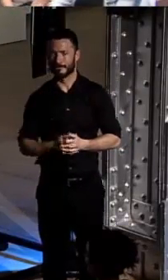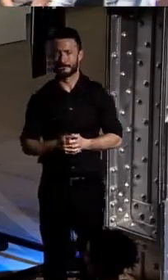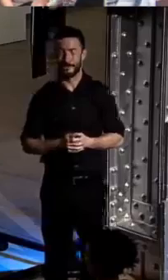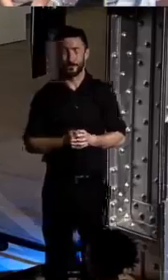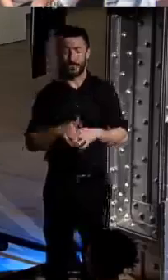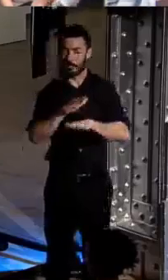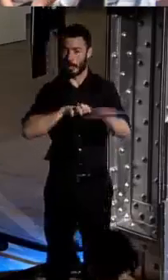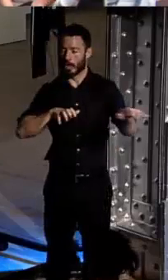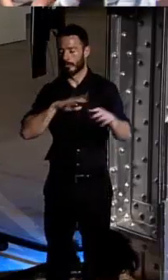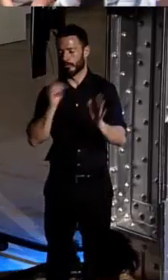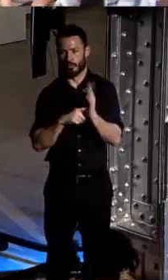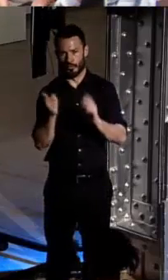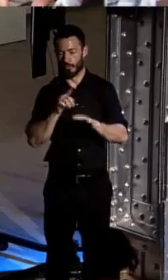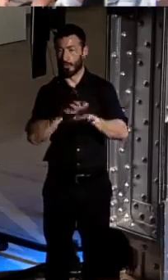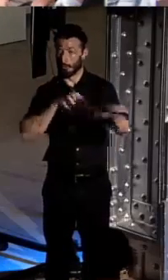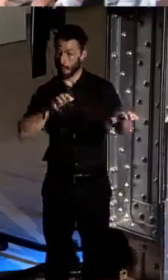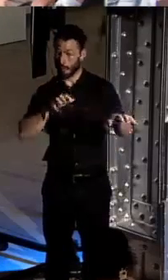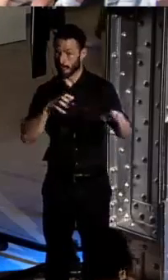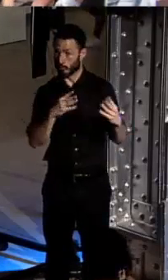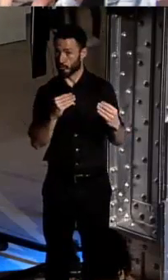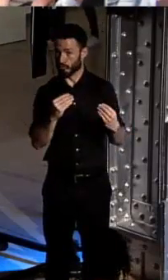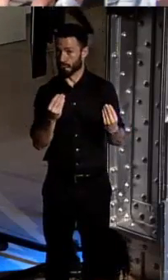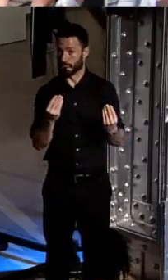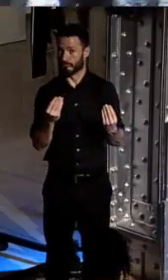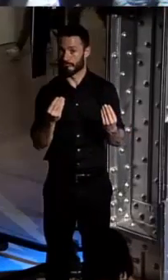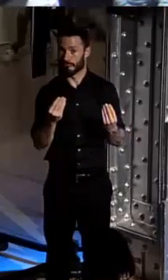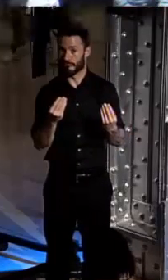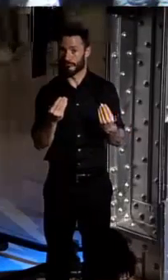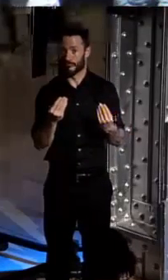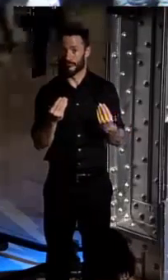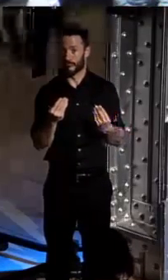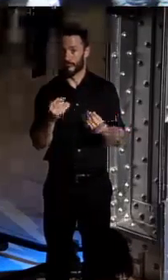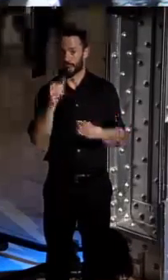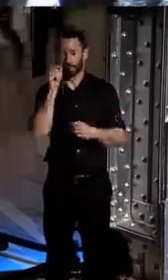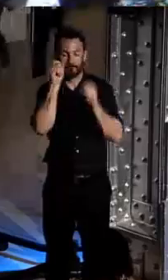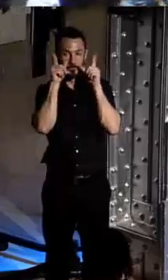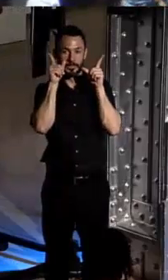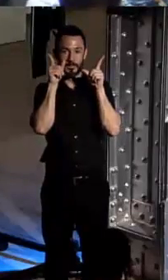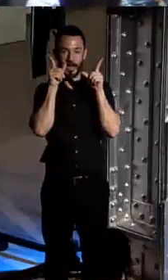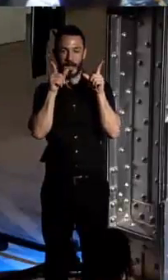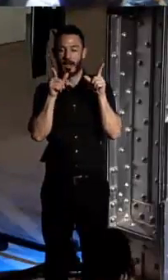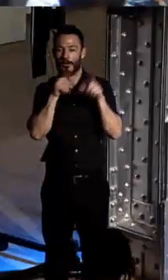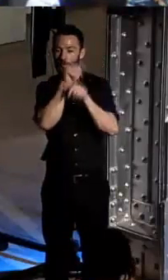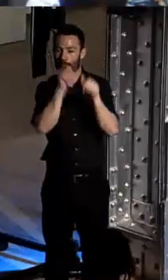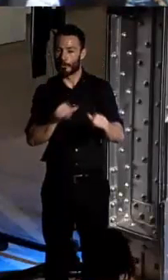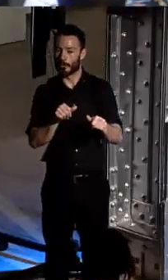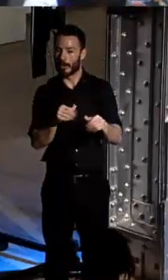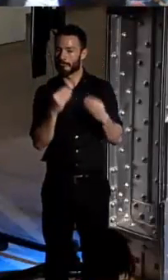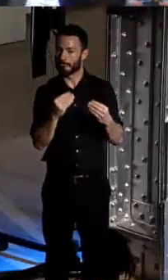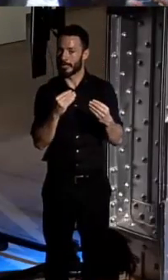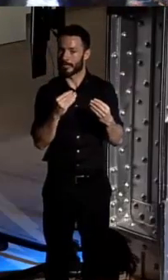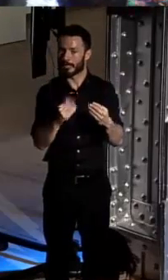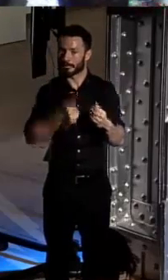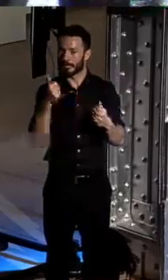casi todos, no todos, o sea, yo lo vi, muchos en este caso, ni siquiera casi todos se dieron cuenta que hay una manera mucho más efectiva de jugar, que no es